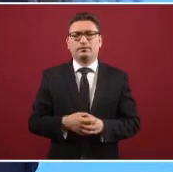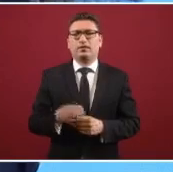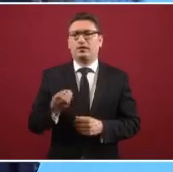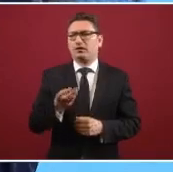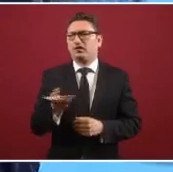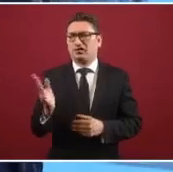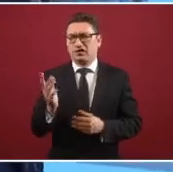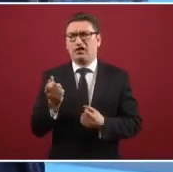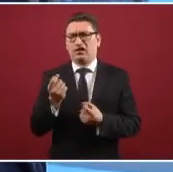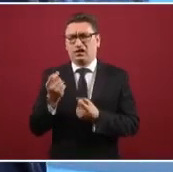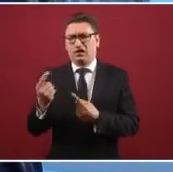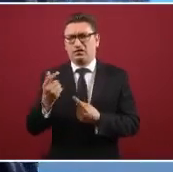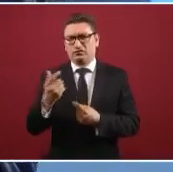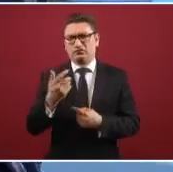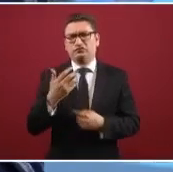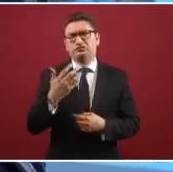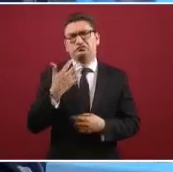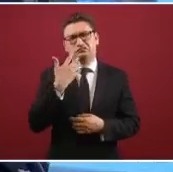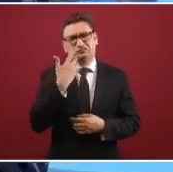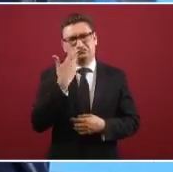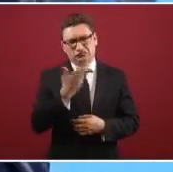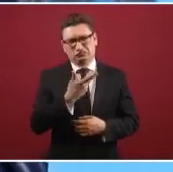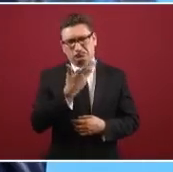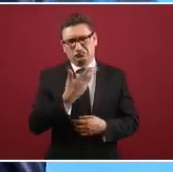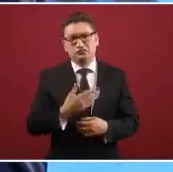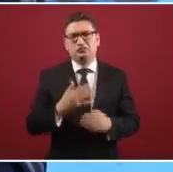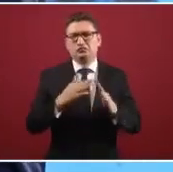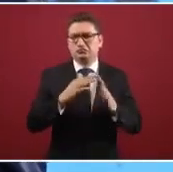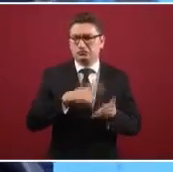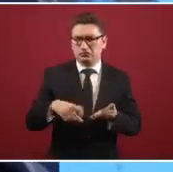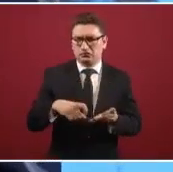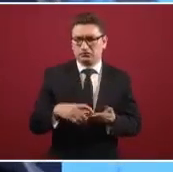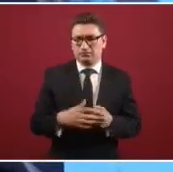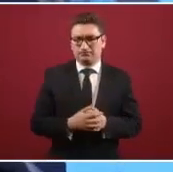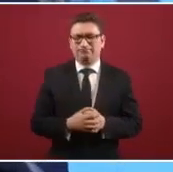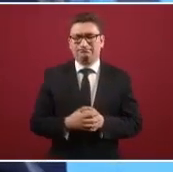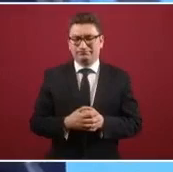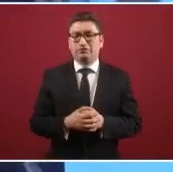quienes han manifestado su interés, incluso vecinos